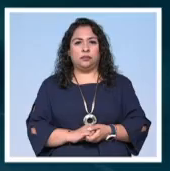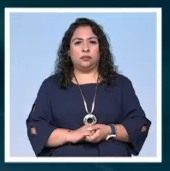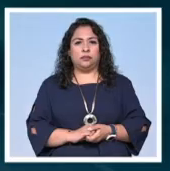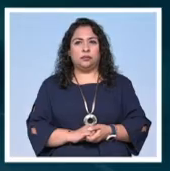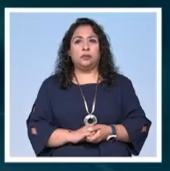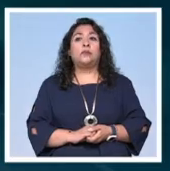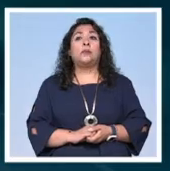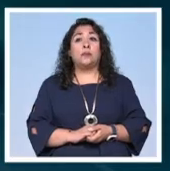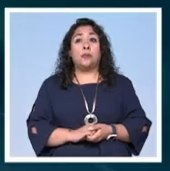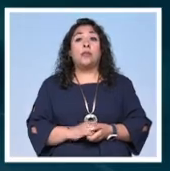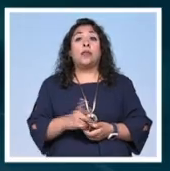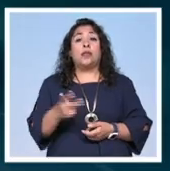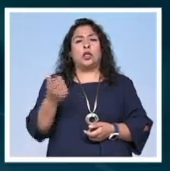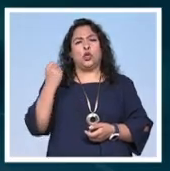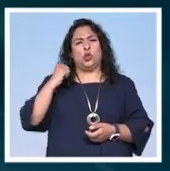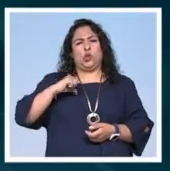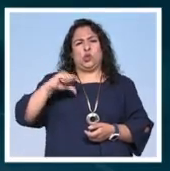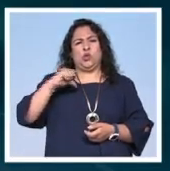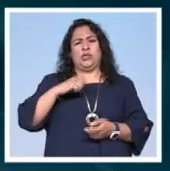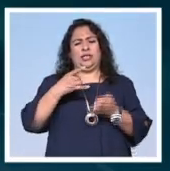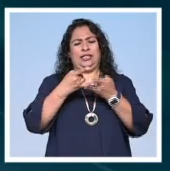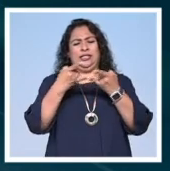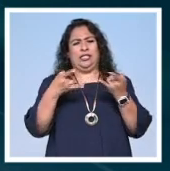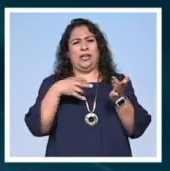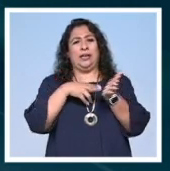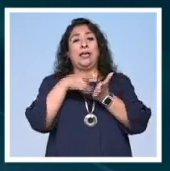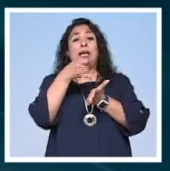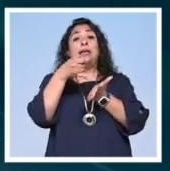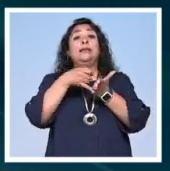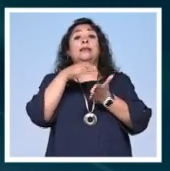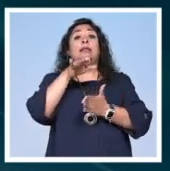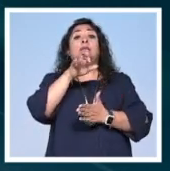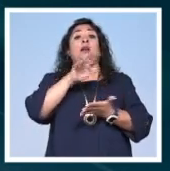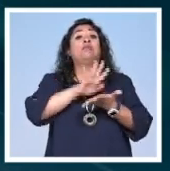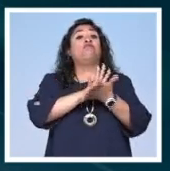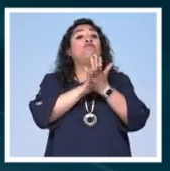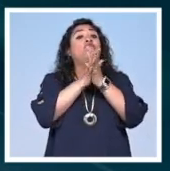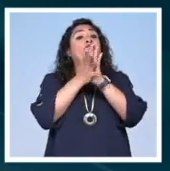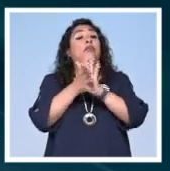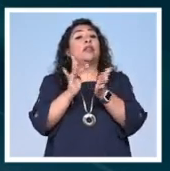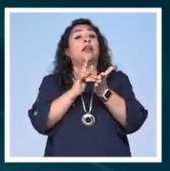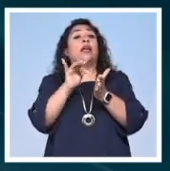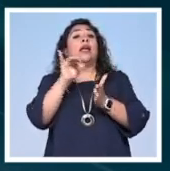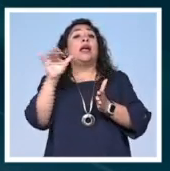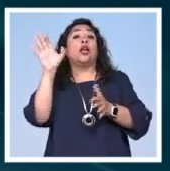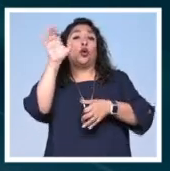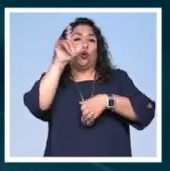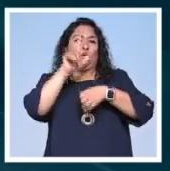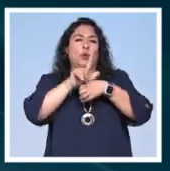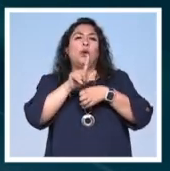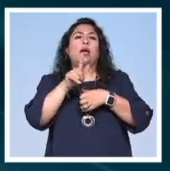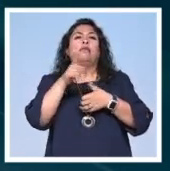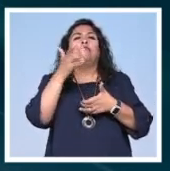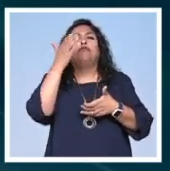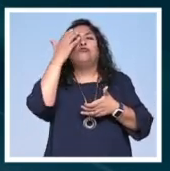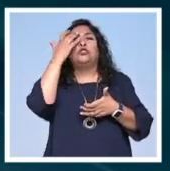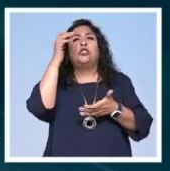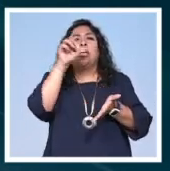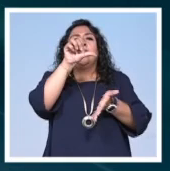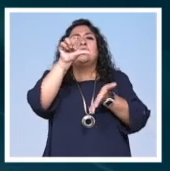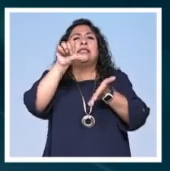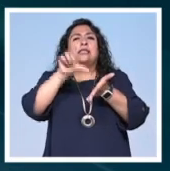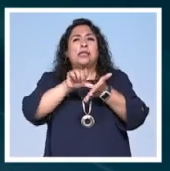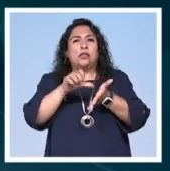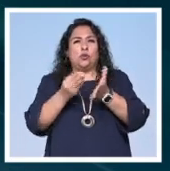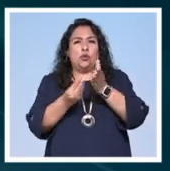22 la vieja leyenda negra de las Islas Marías se ha transformado gracias a la cultura vamos a conocer el centro que le ha